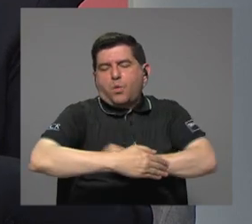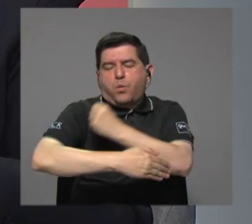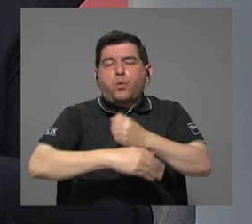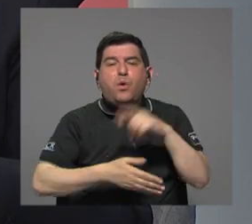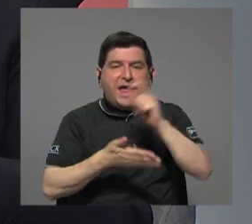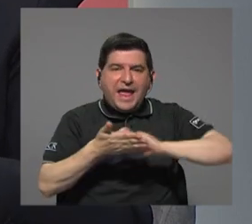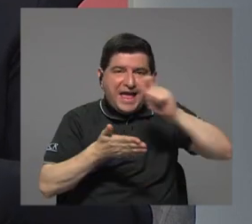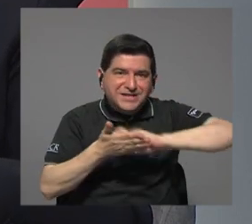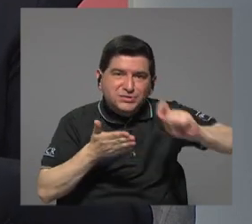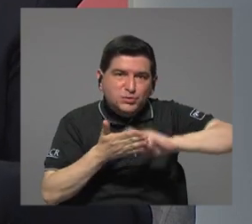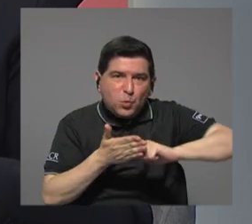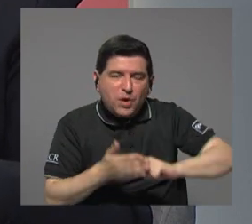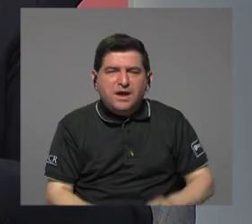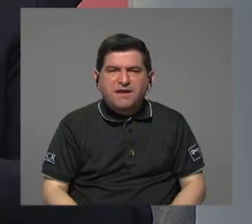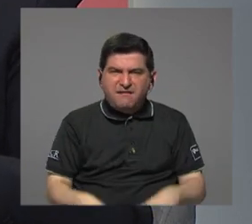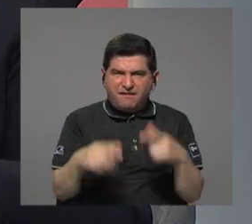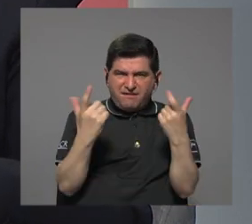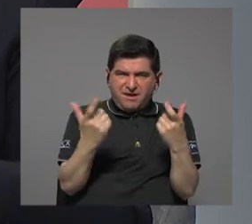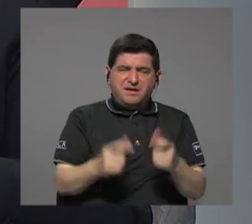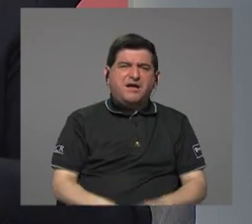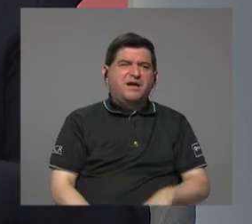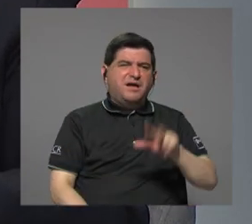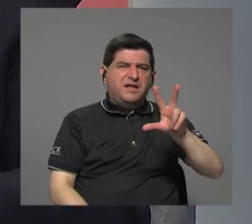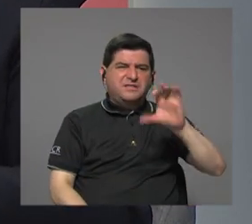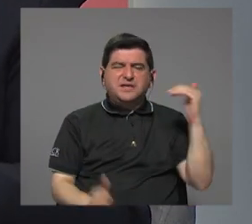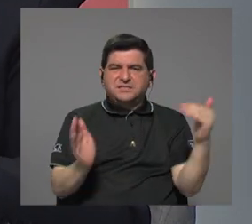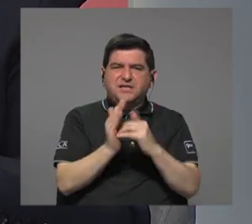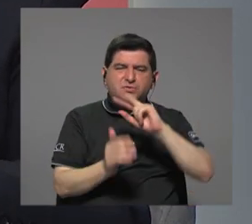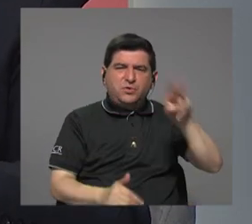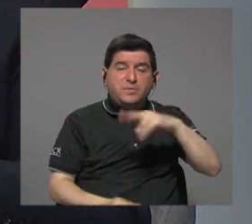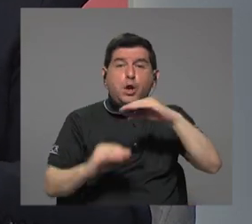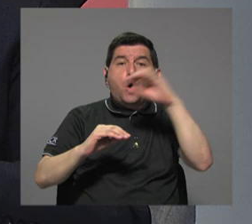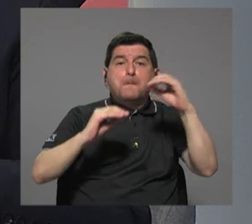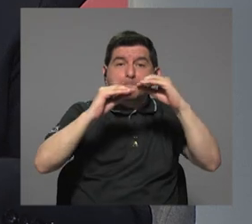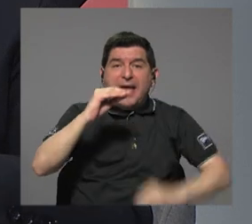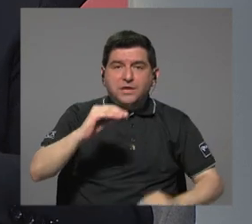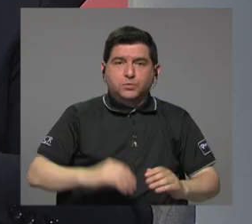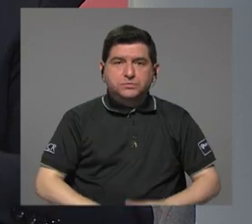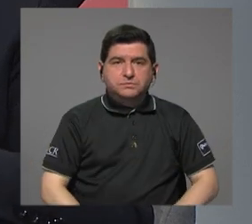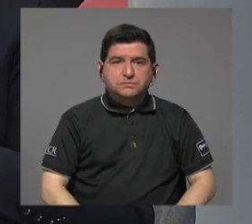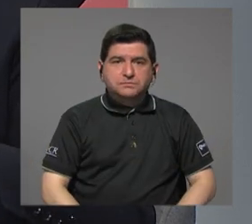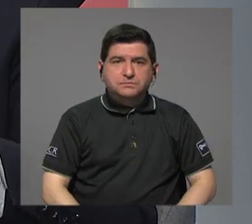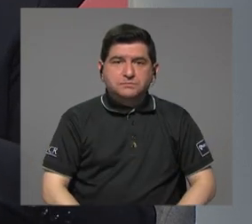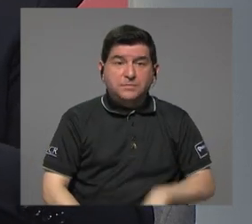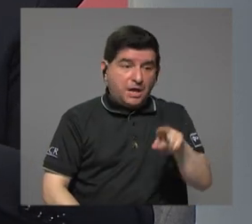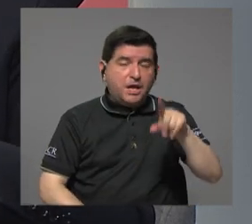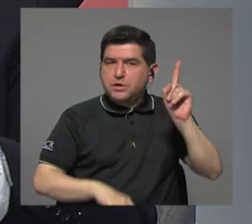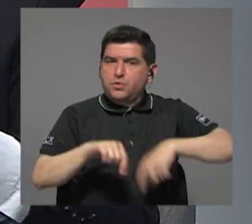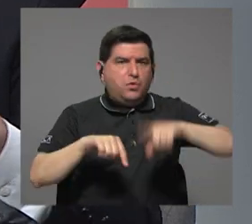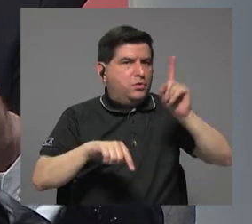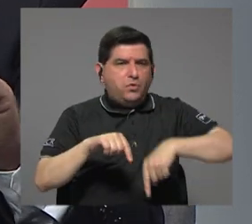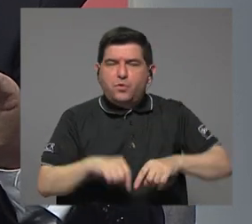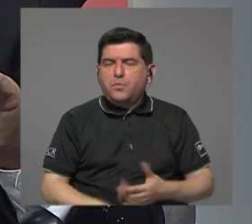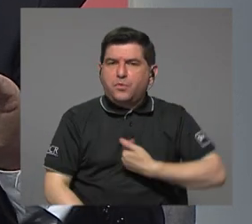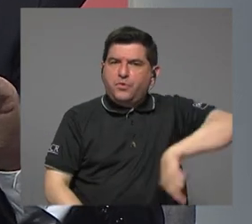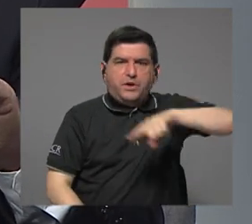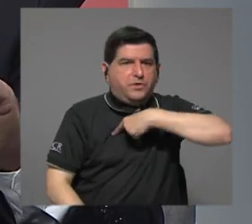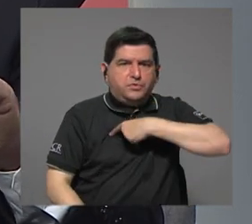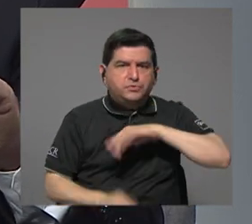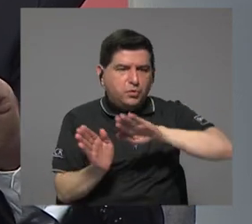escuela está ganando salarios de 300 mil colones o menos verdad y entonces eso no puede dejarse